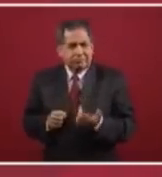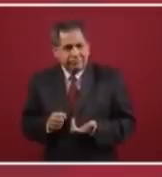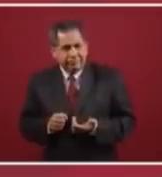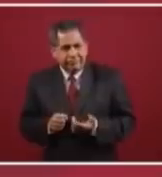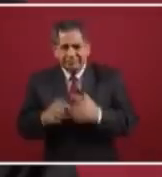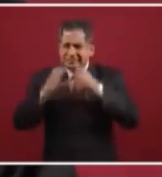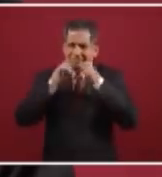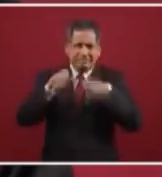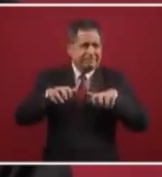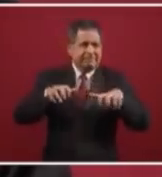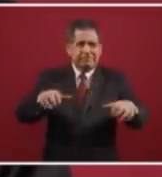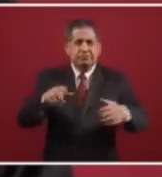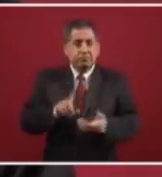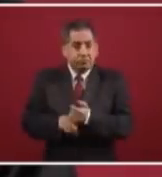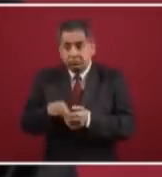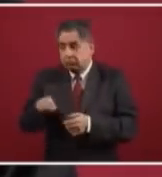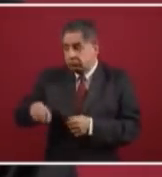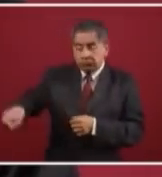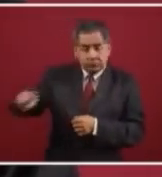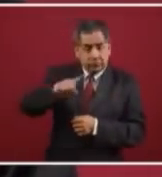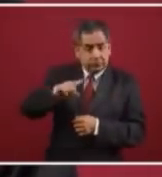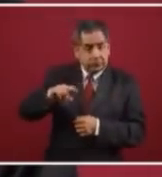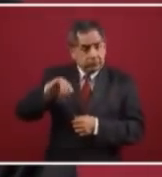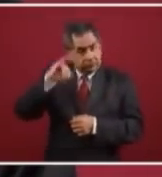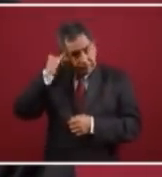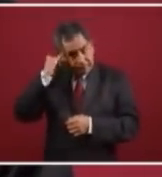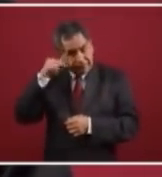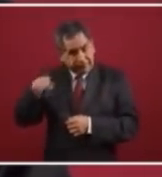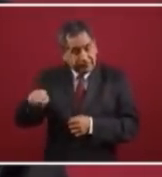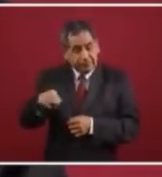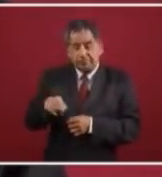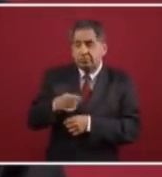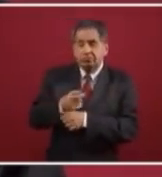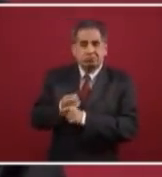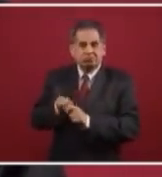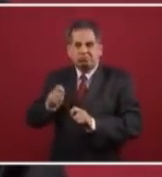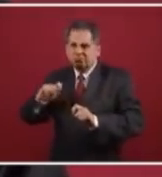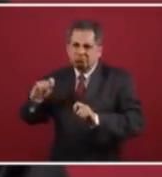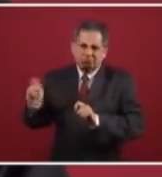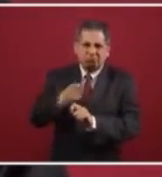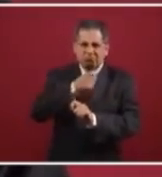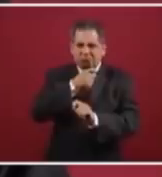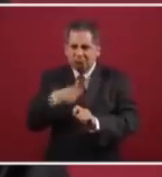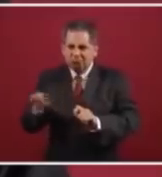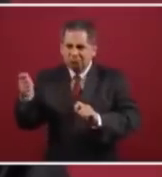haciendas en donde azotaban a los peones.